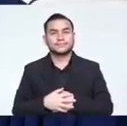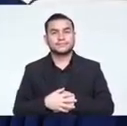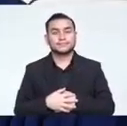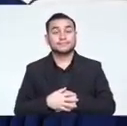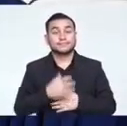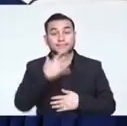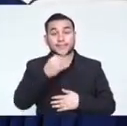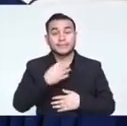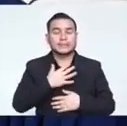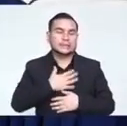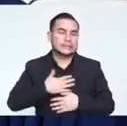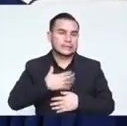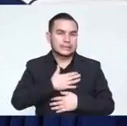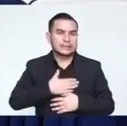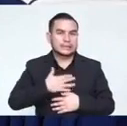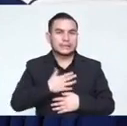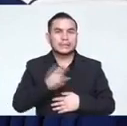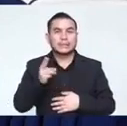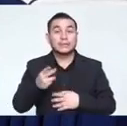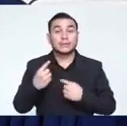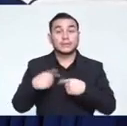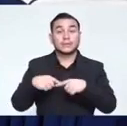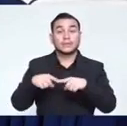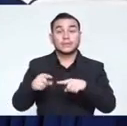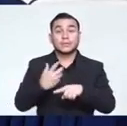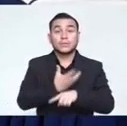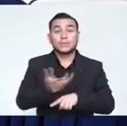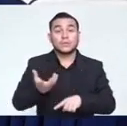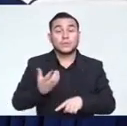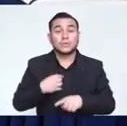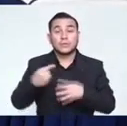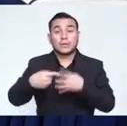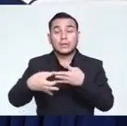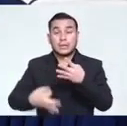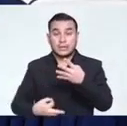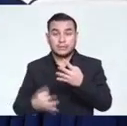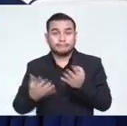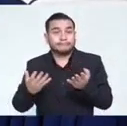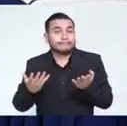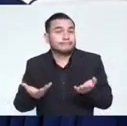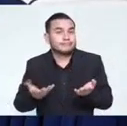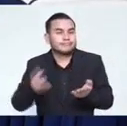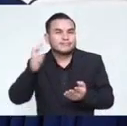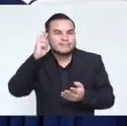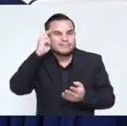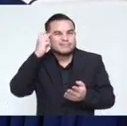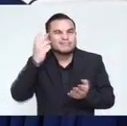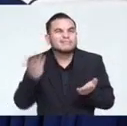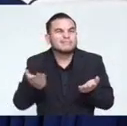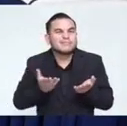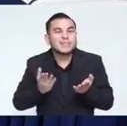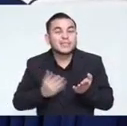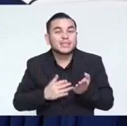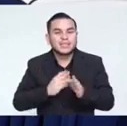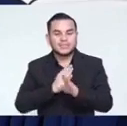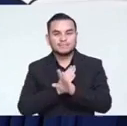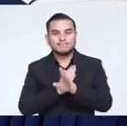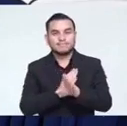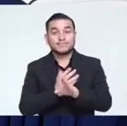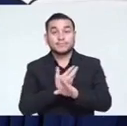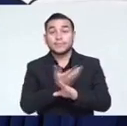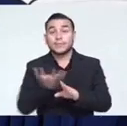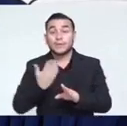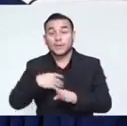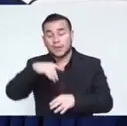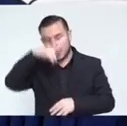Es lamentable que ocupen eso, que ocupen esas herramientas que la ley les da para simple y sencillamente para obstruir, que es lo único que han